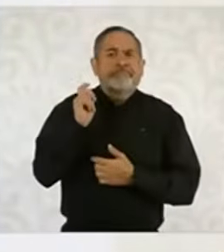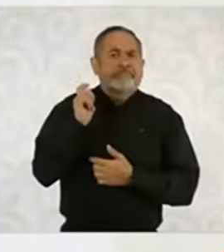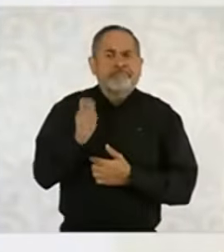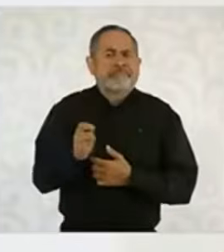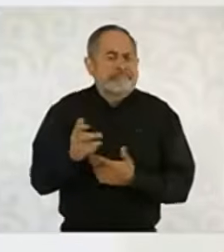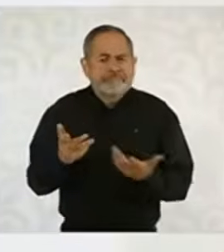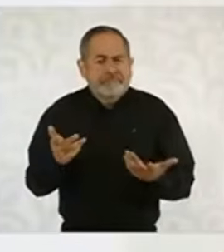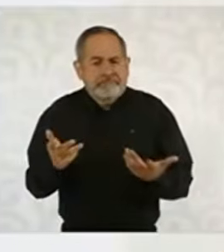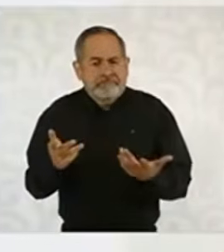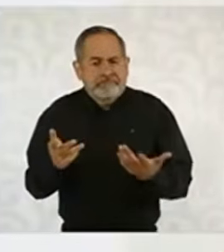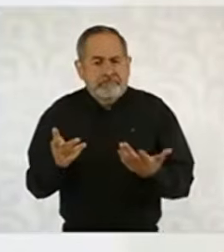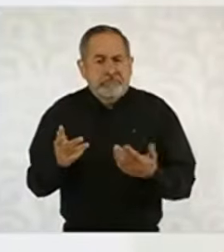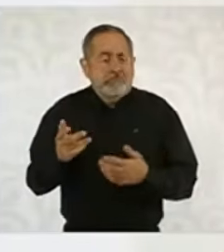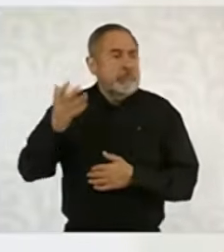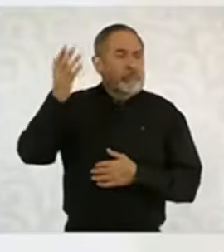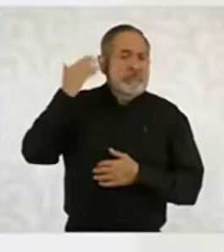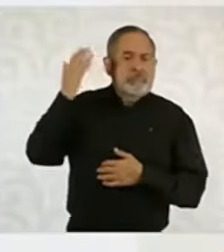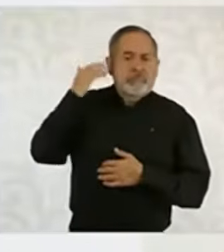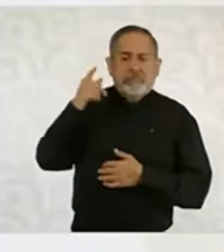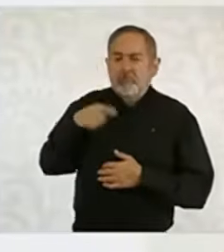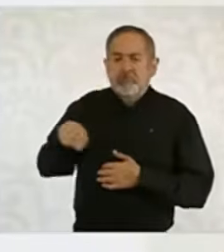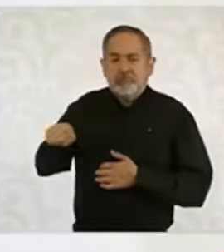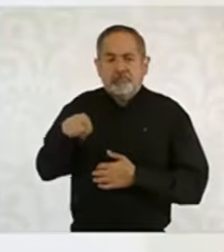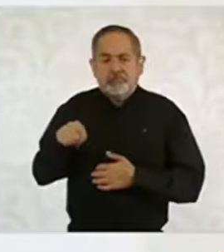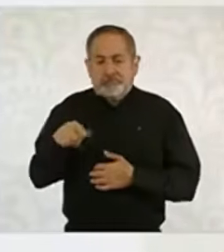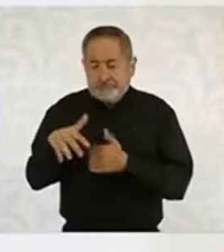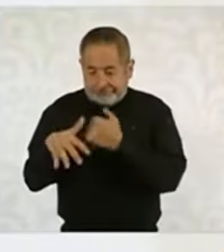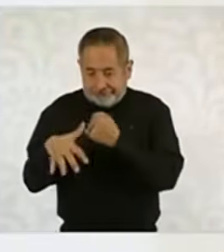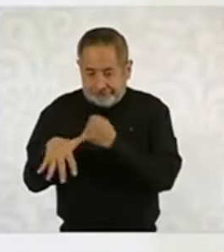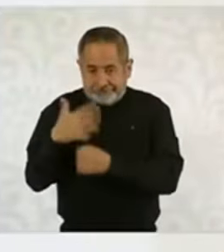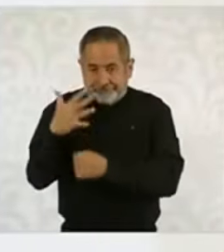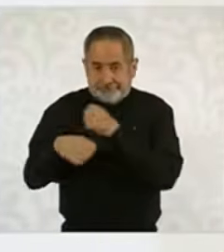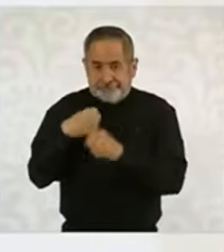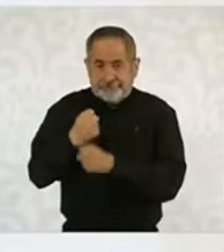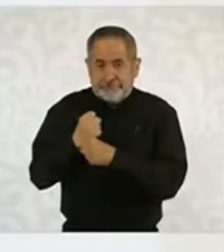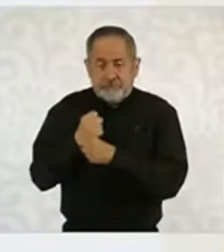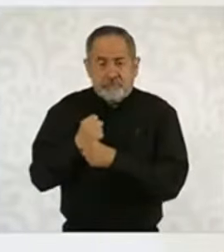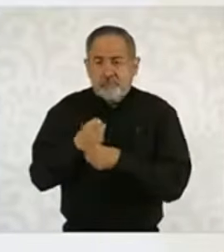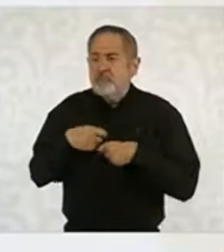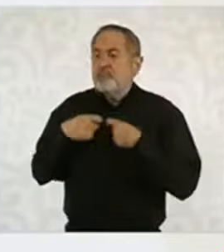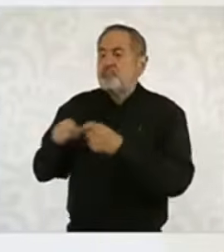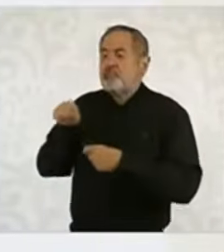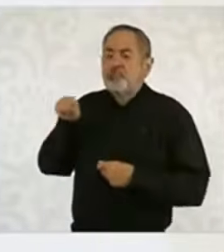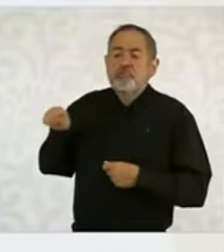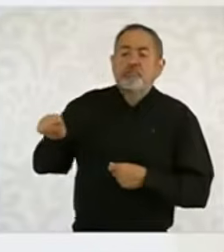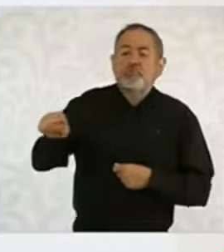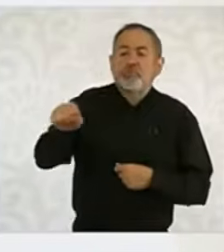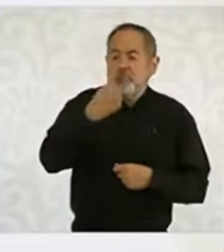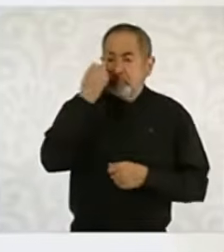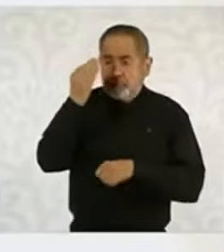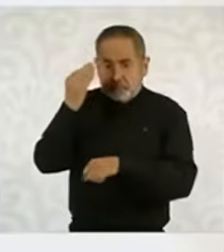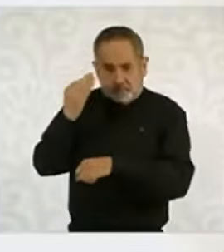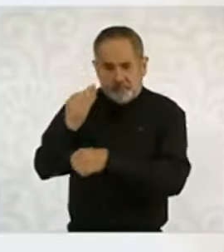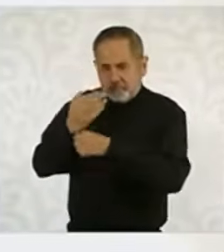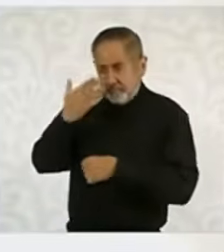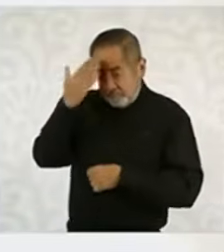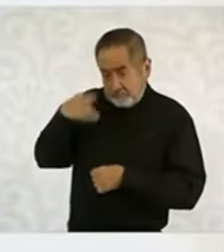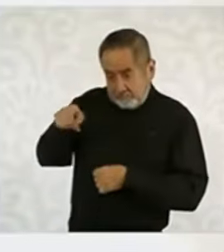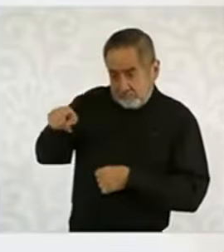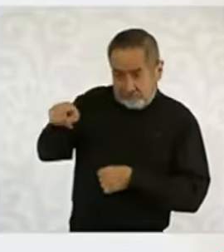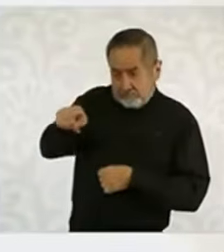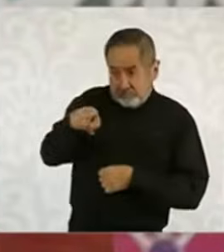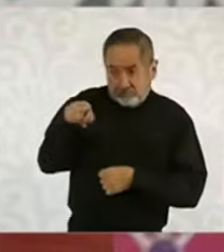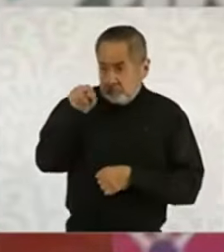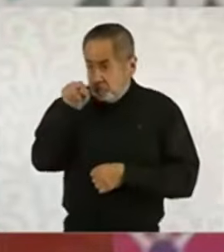porque se generaba a los 15 años una idea al estudiante de que si no